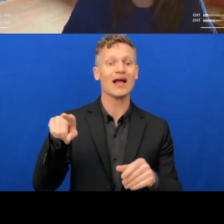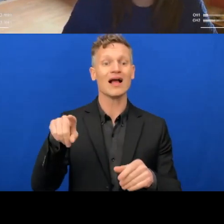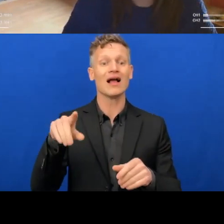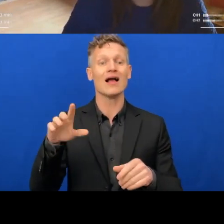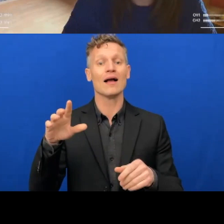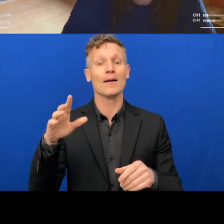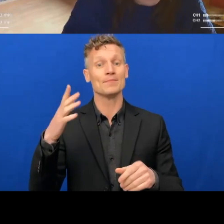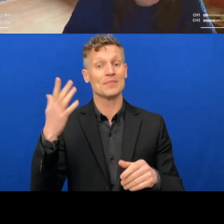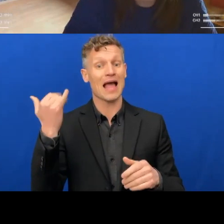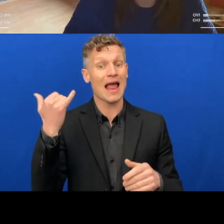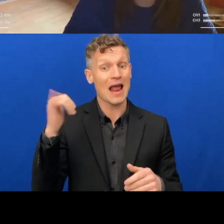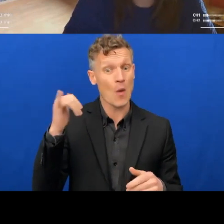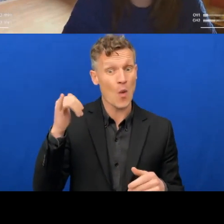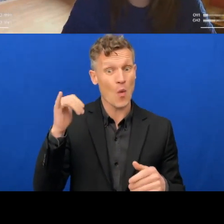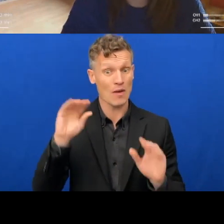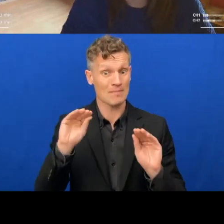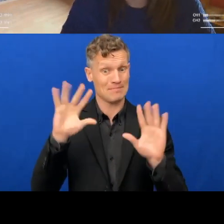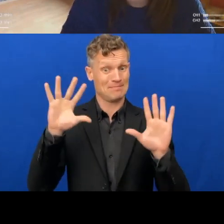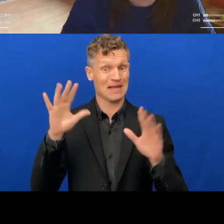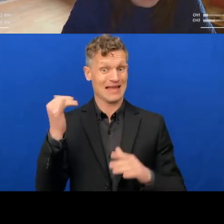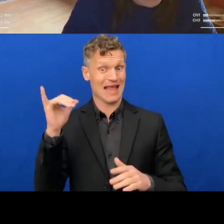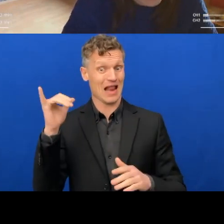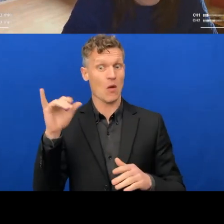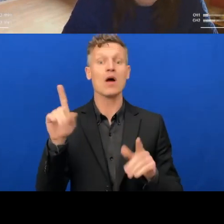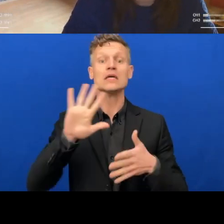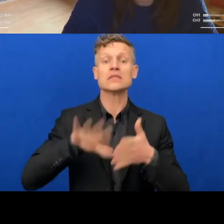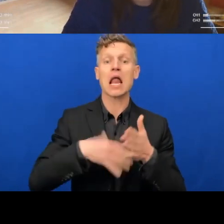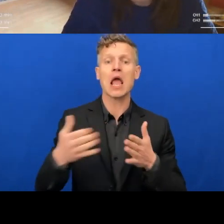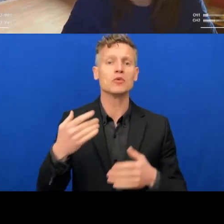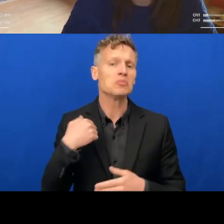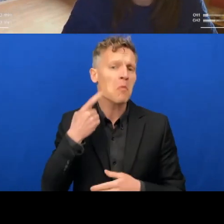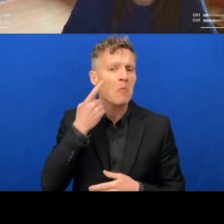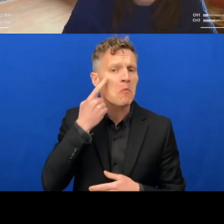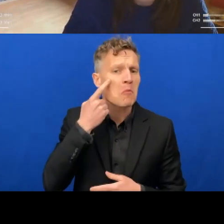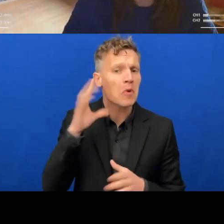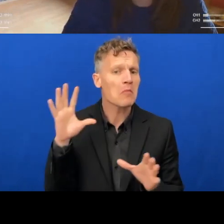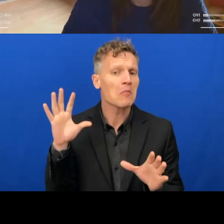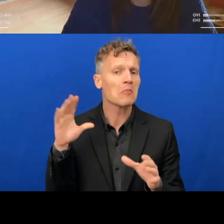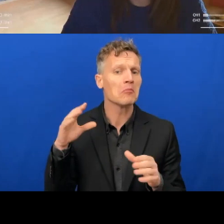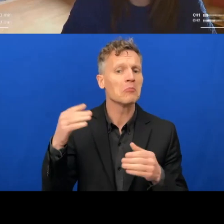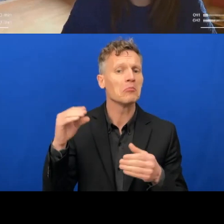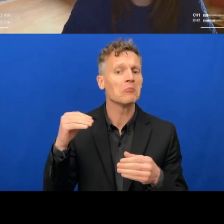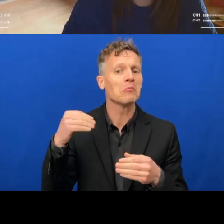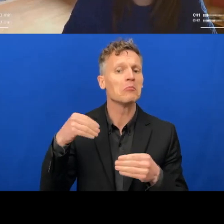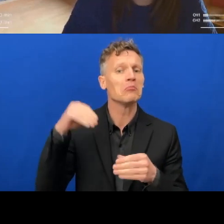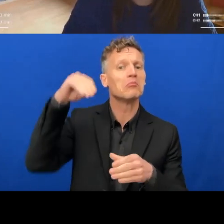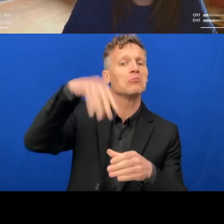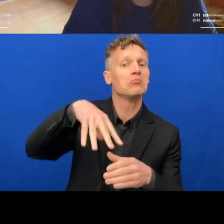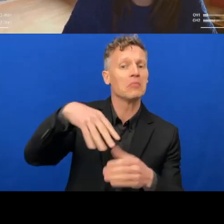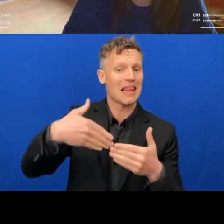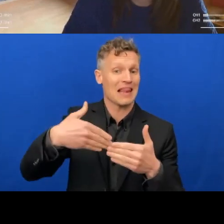desde el año 2008 decidimos integrar la lengua de signos en la licenciatura y en la maestría en